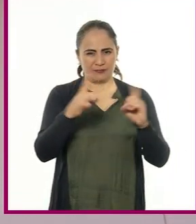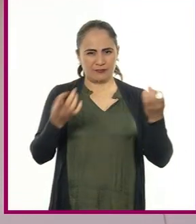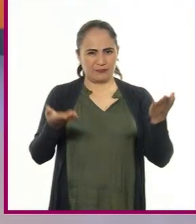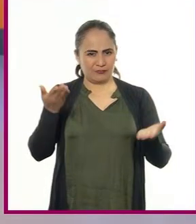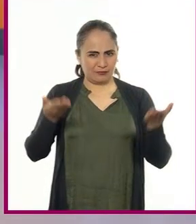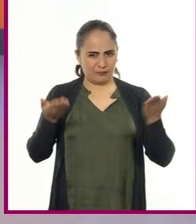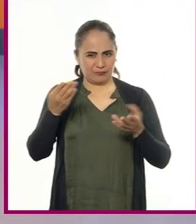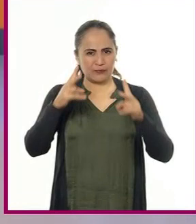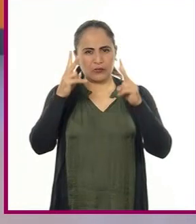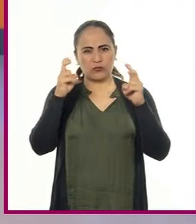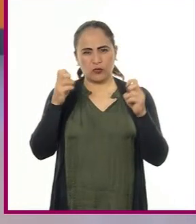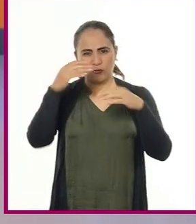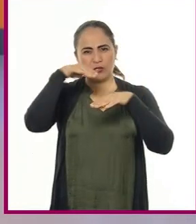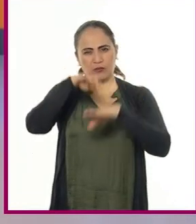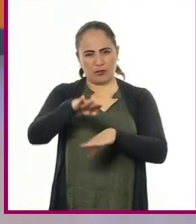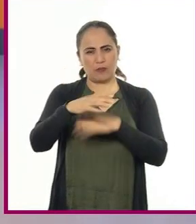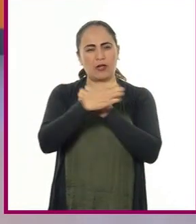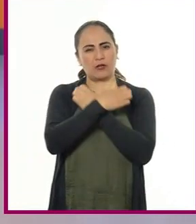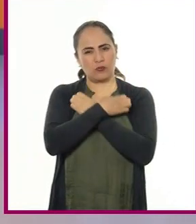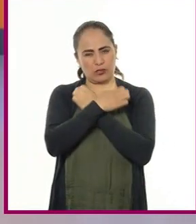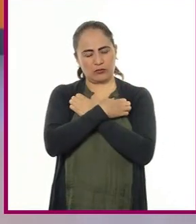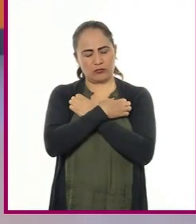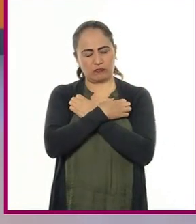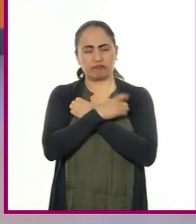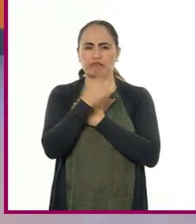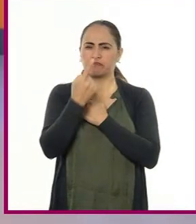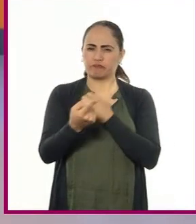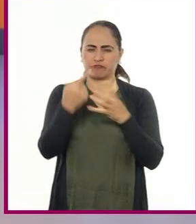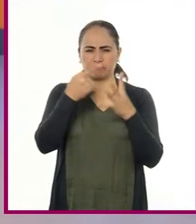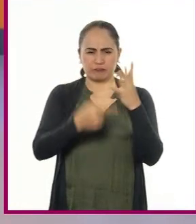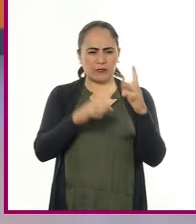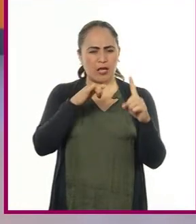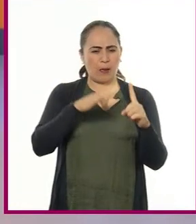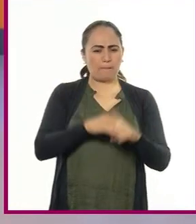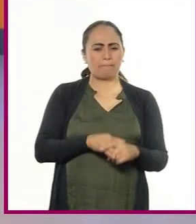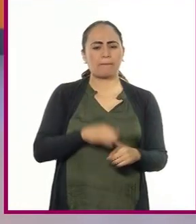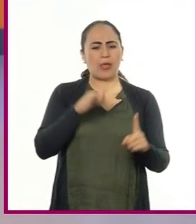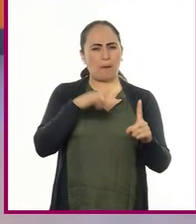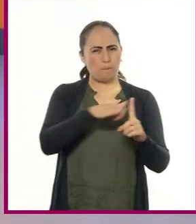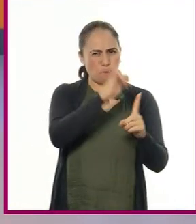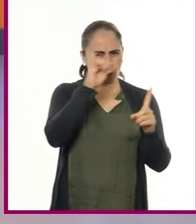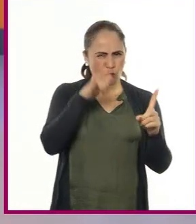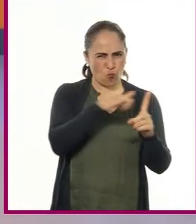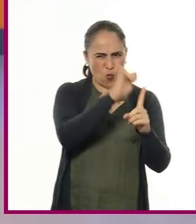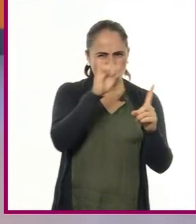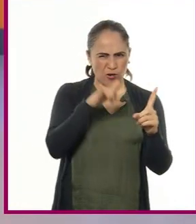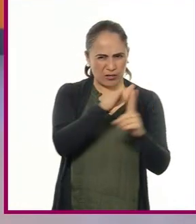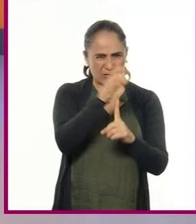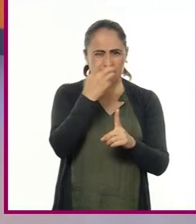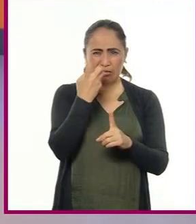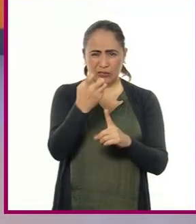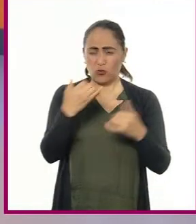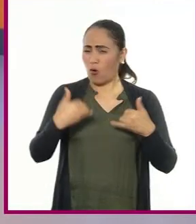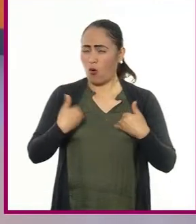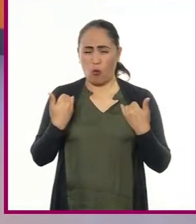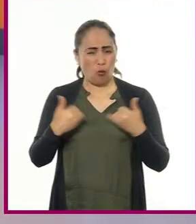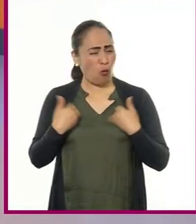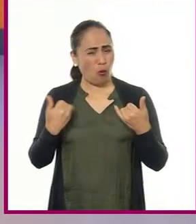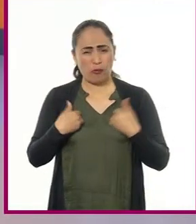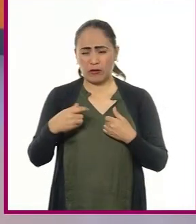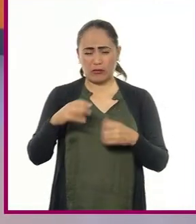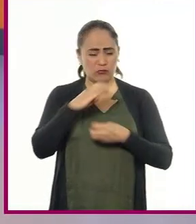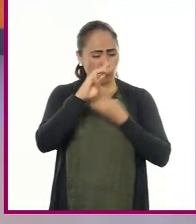educación. Los datos muestran que el acoso conocido como bullying afecta a jóvenes de